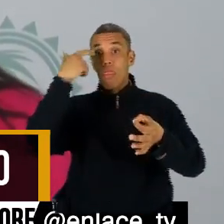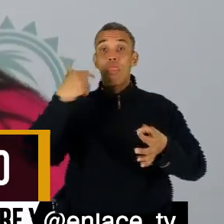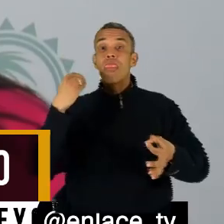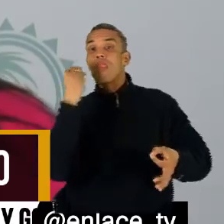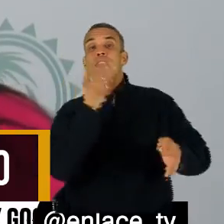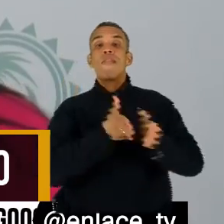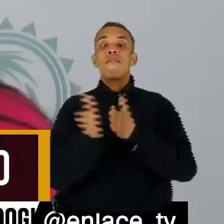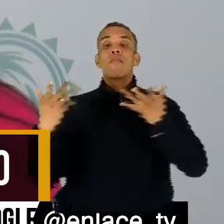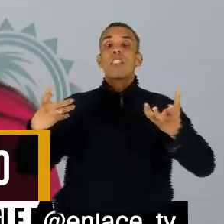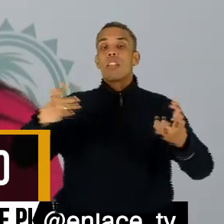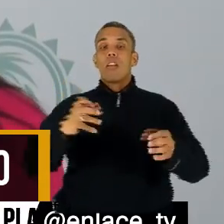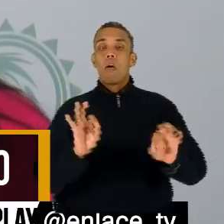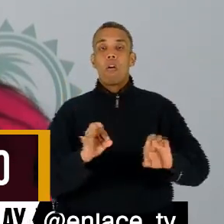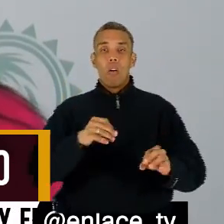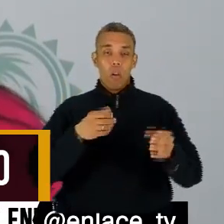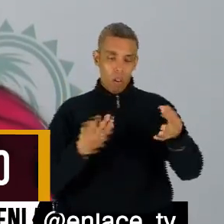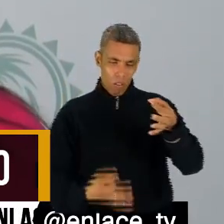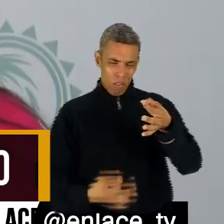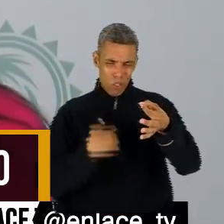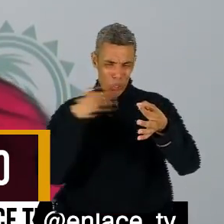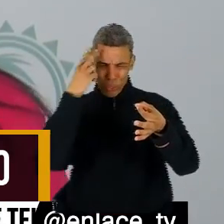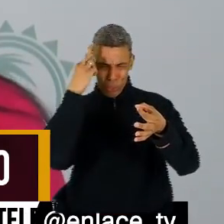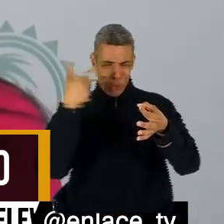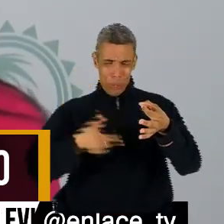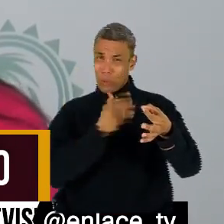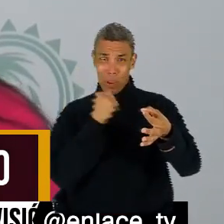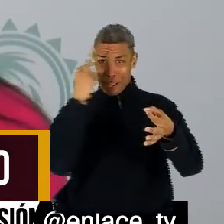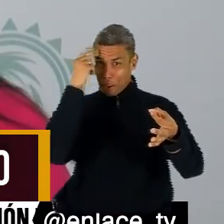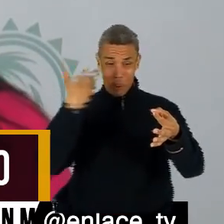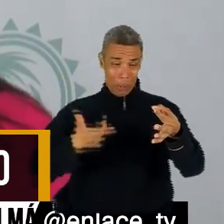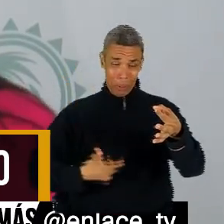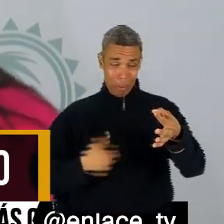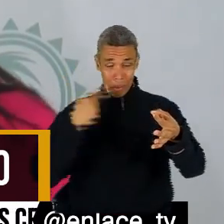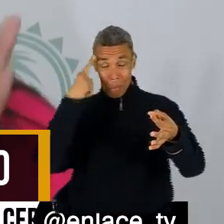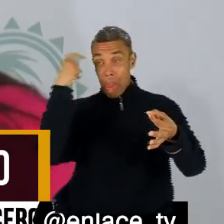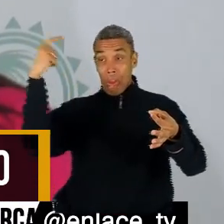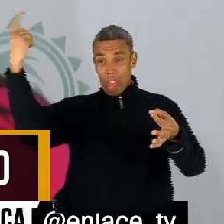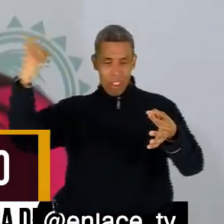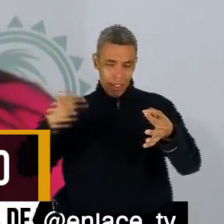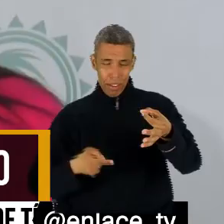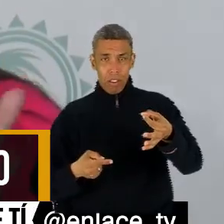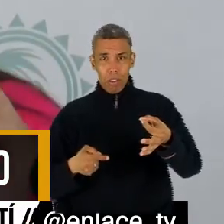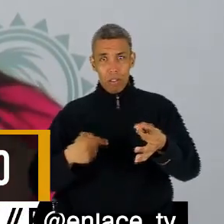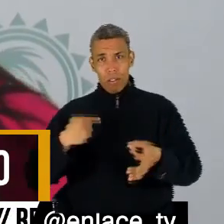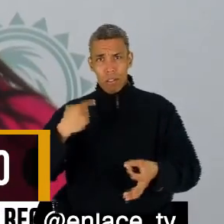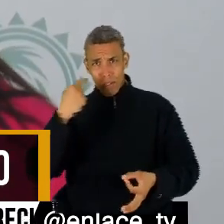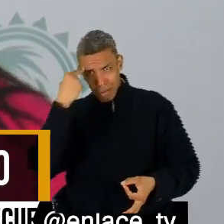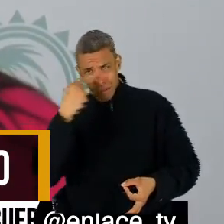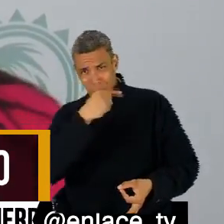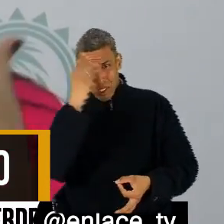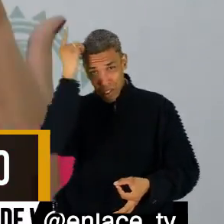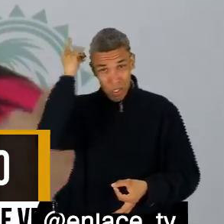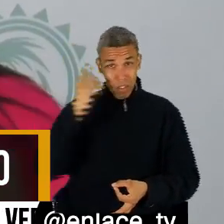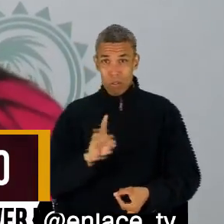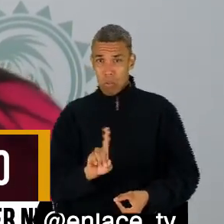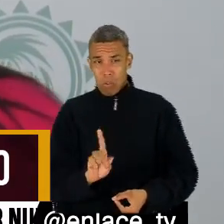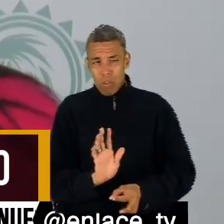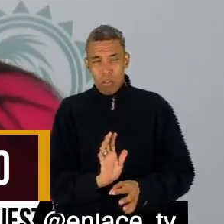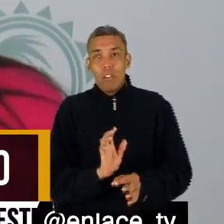a desarrollar, porque eso es lo que uno busca, que ese plan, que ese plan de desarrollo fue construido con el clamor de la